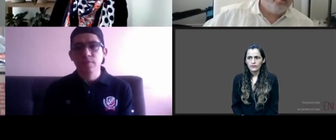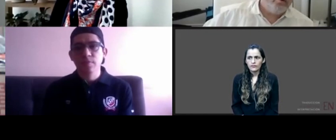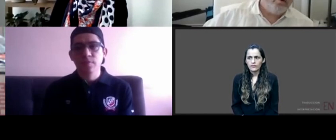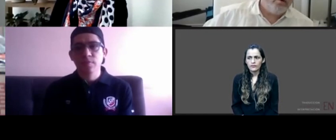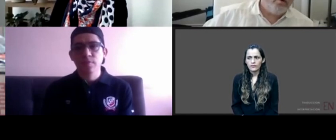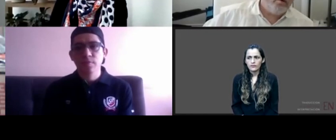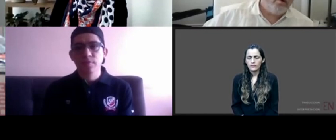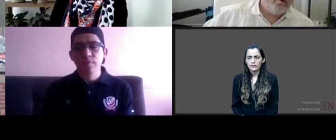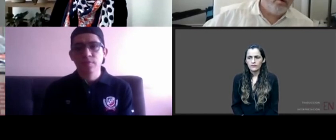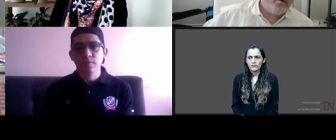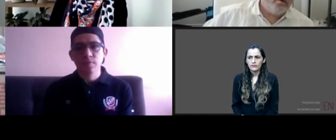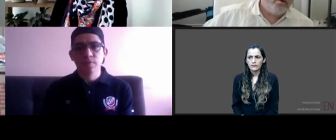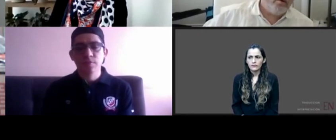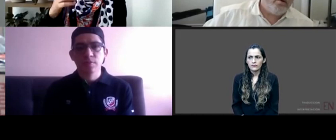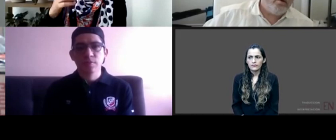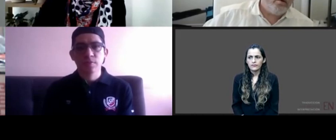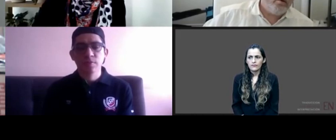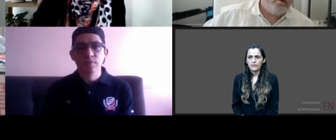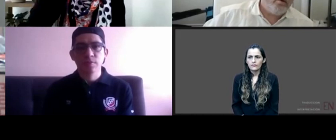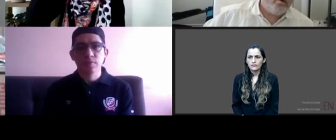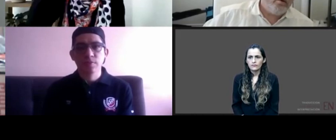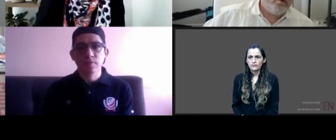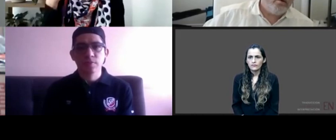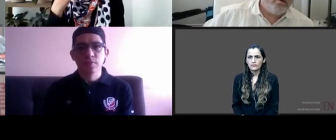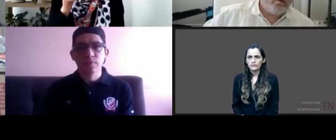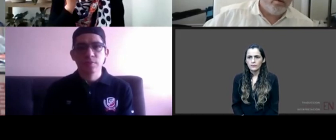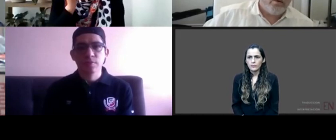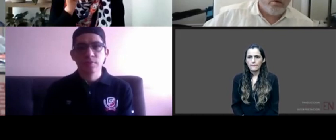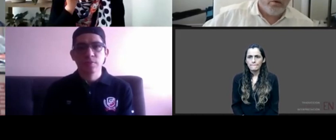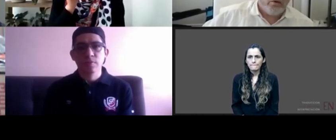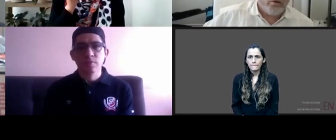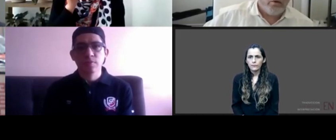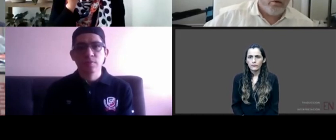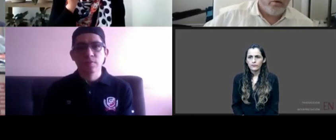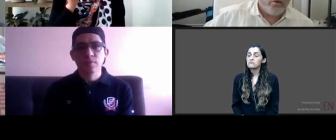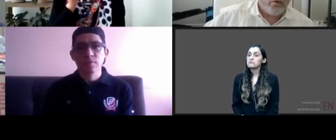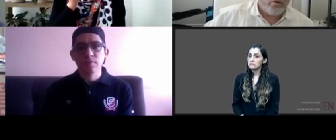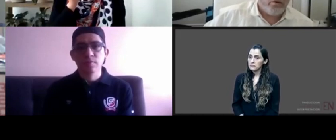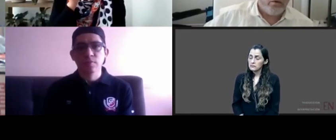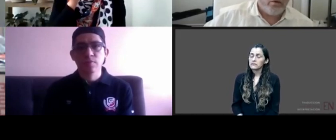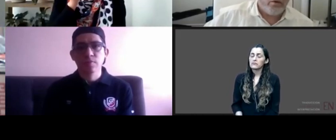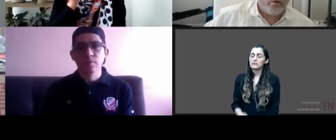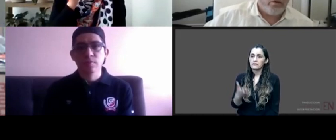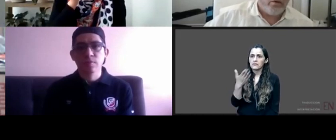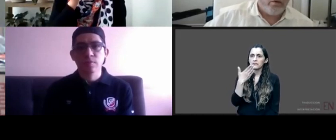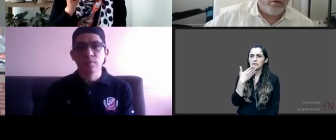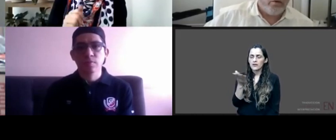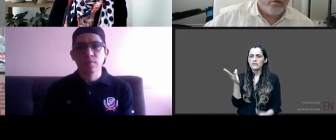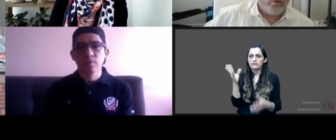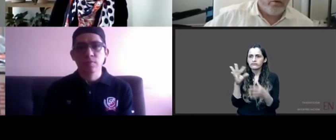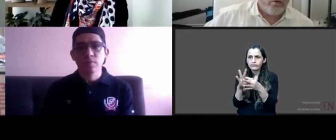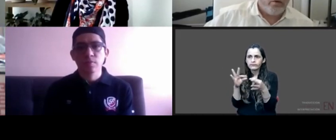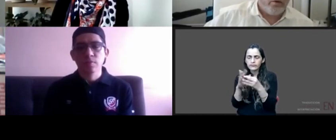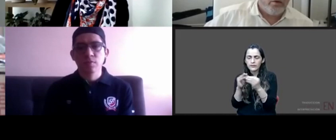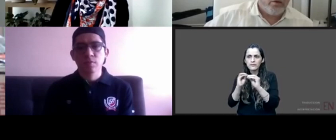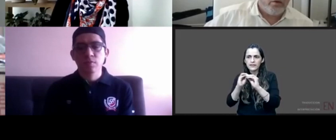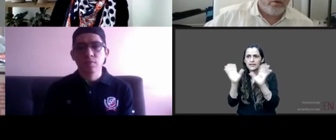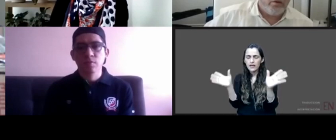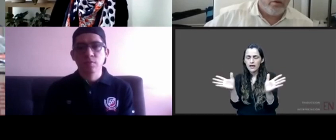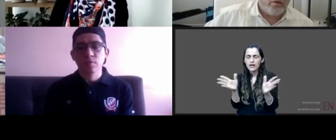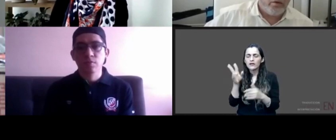un poco mejor el desarrollo de estos alumnos. Bien, muy buena ampliación, porque no